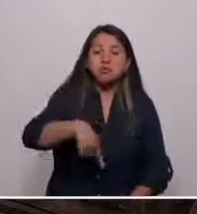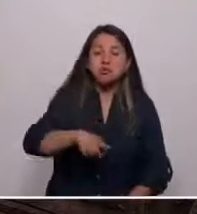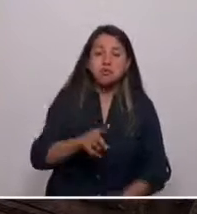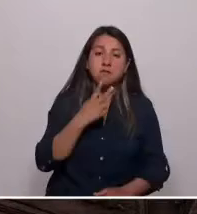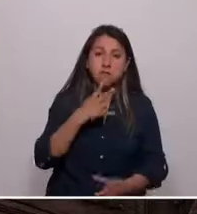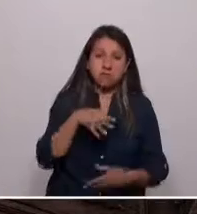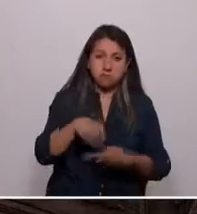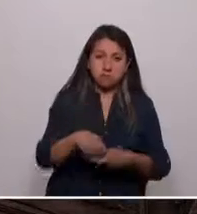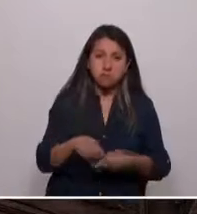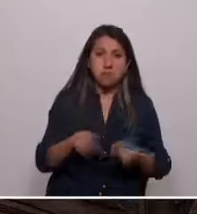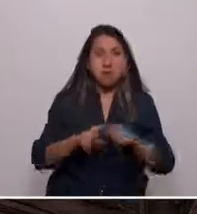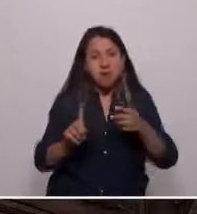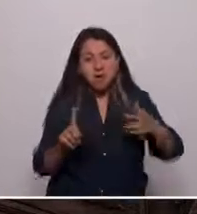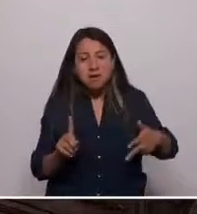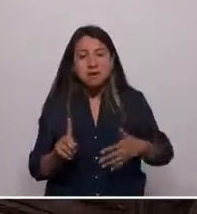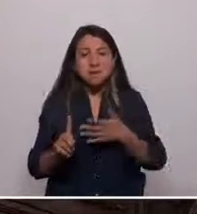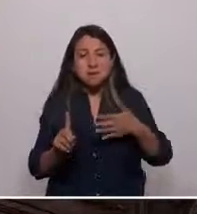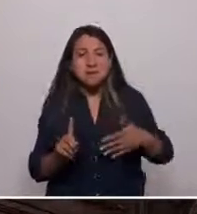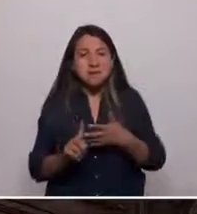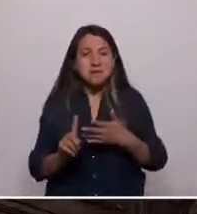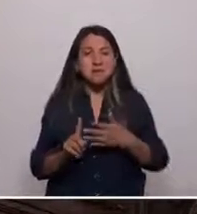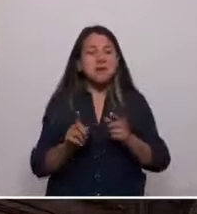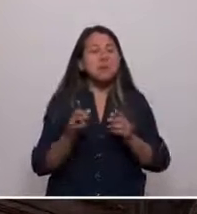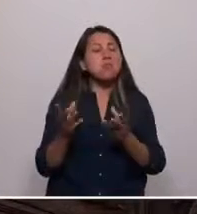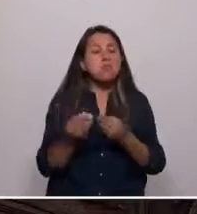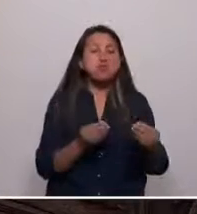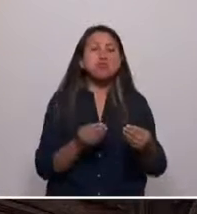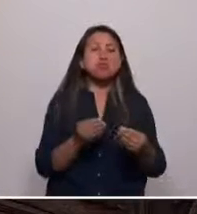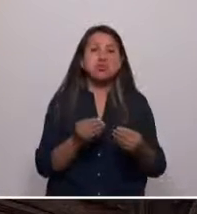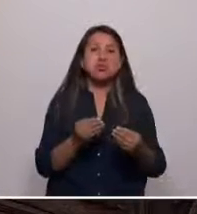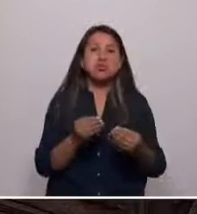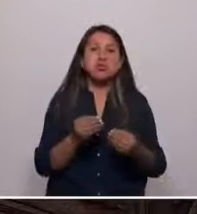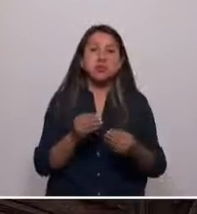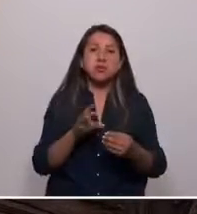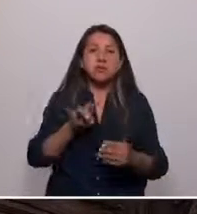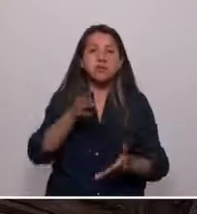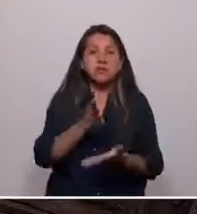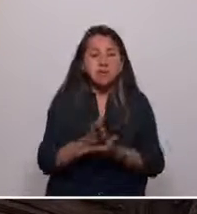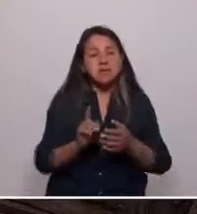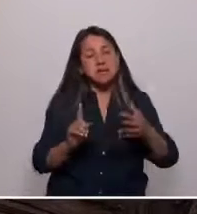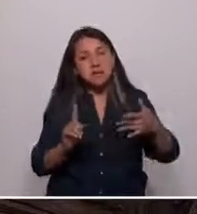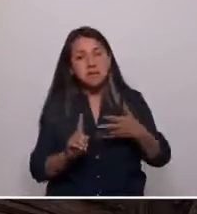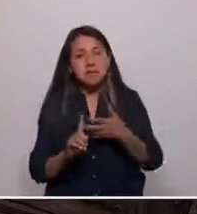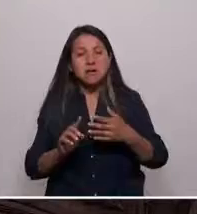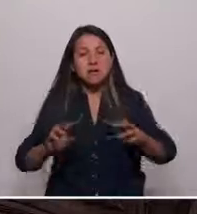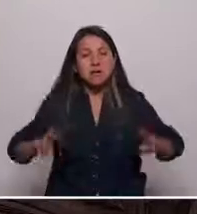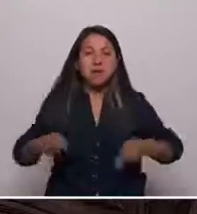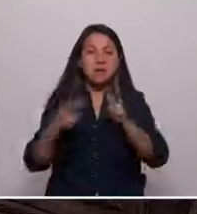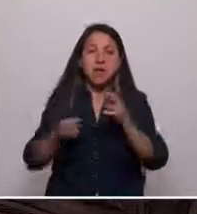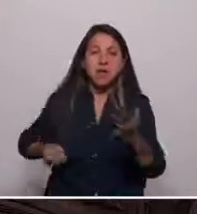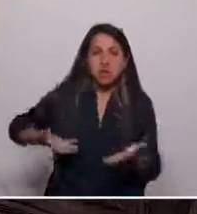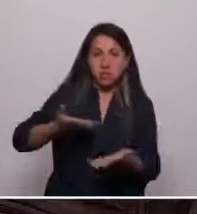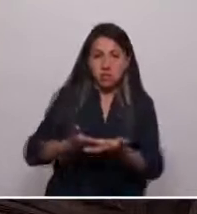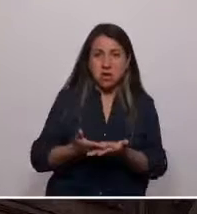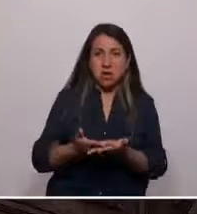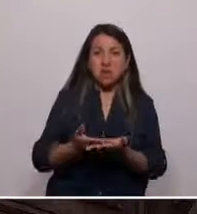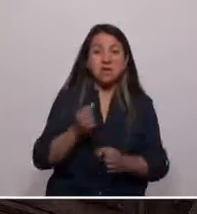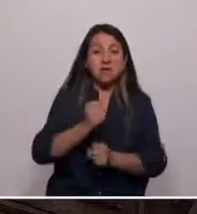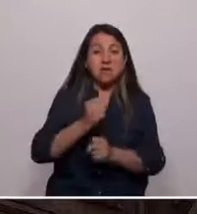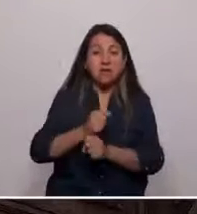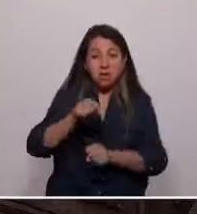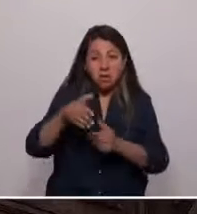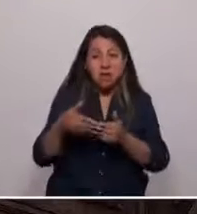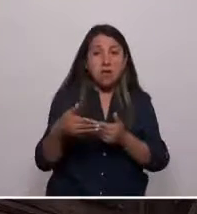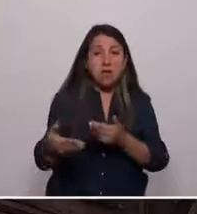nuestra disidencia tenemos mucho que decidir, tenemos mucho que aportar, tenemos mucho que construir. La tarea que se viene